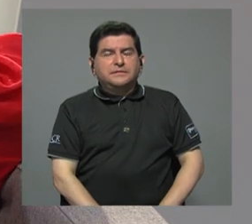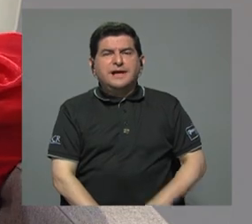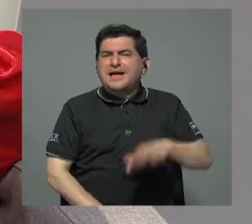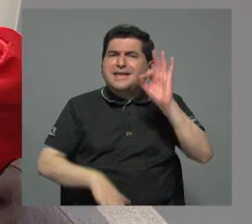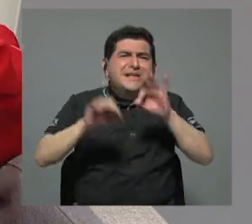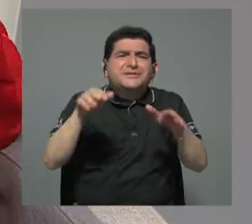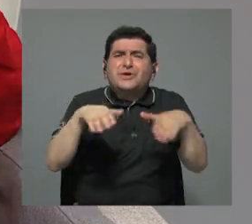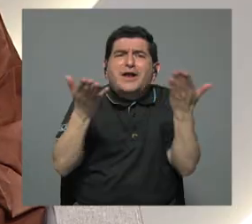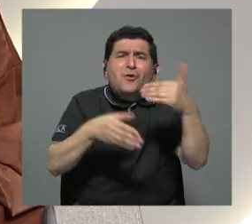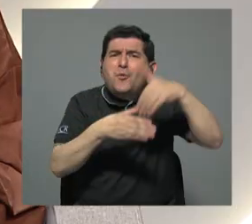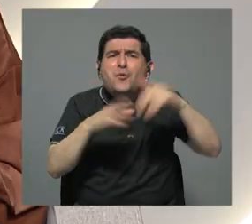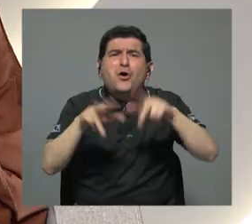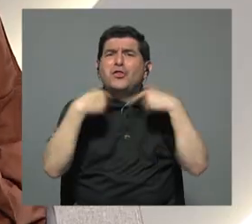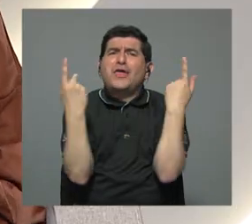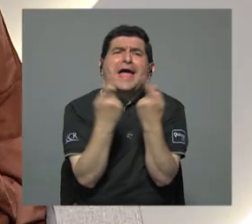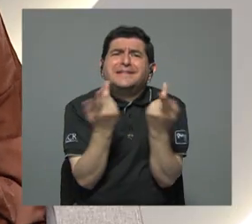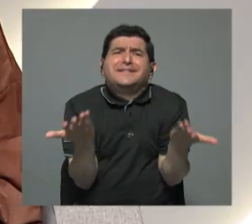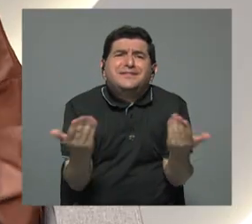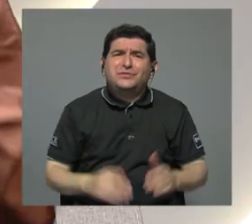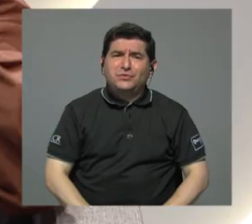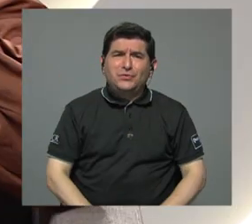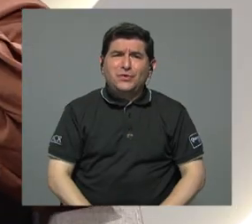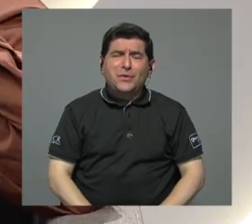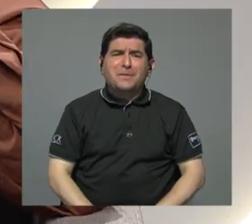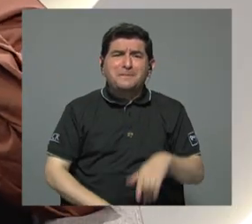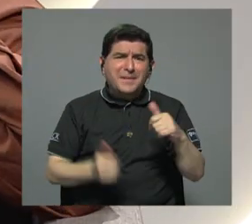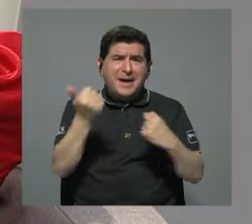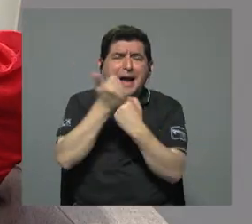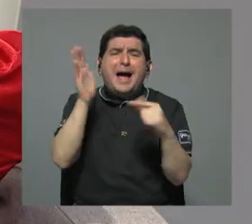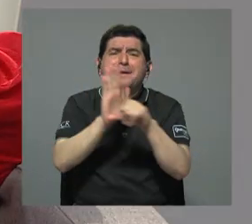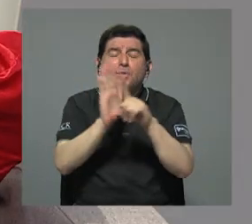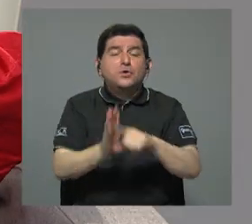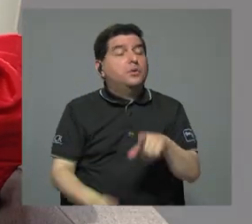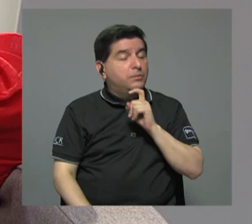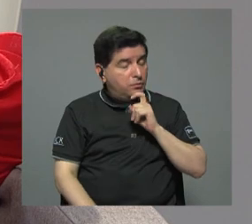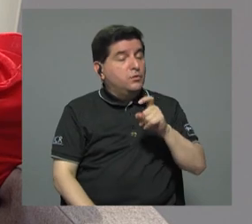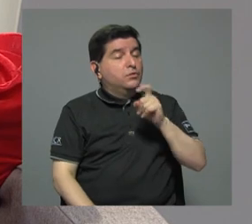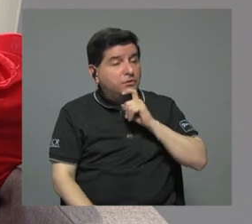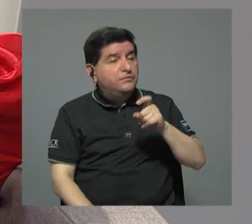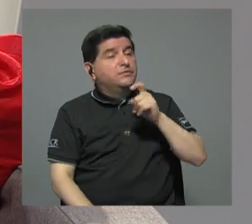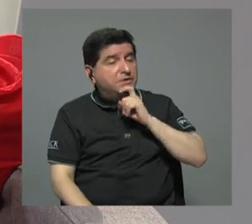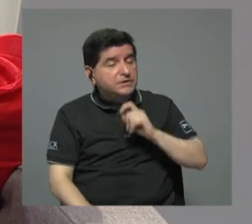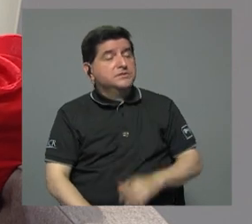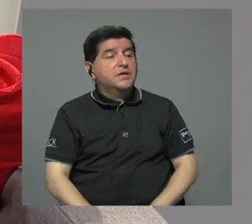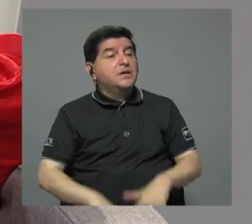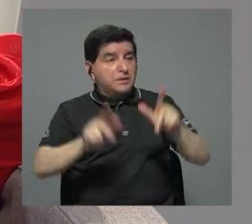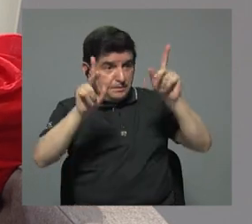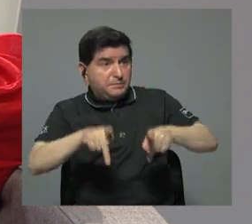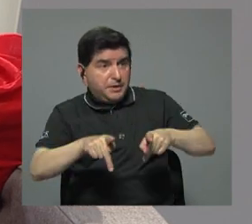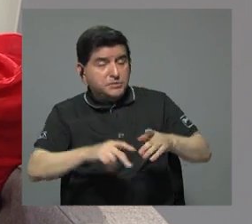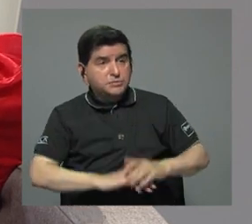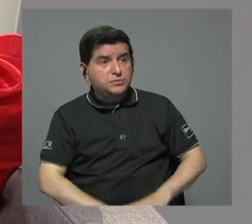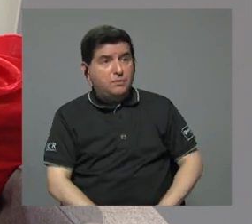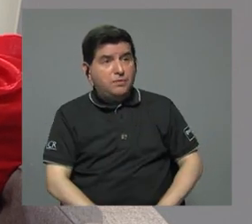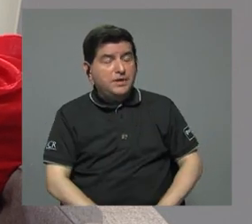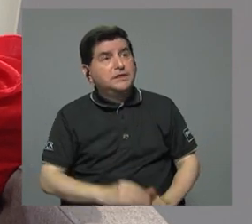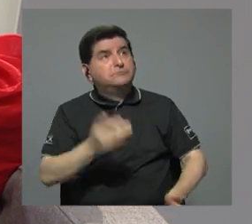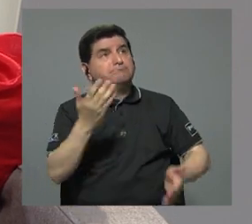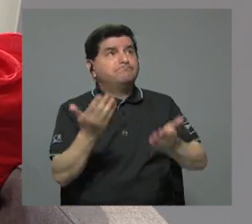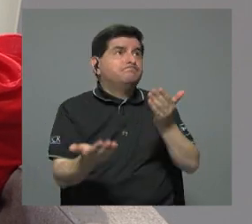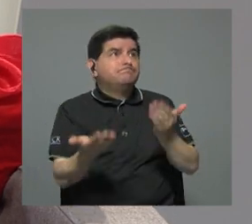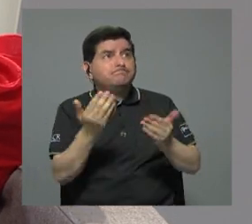selecciona dentro del partido dijo que tiene lograr esa ley y tiene es difícil es difícil porque hay personas que están